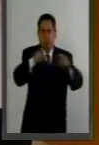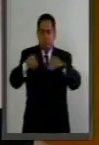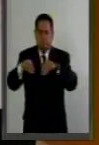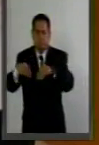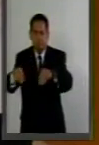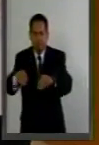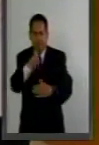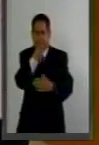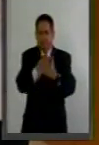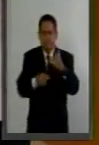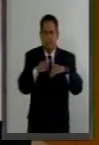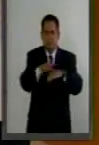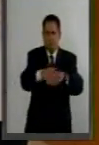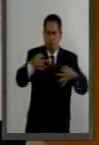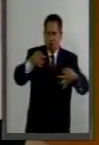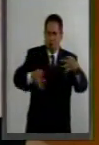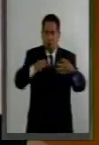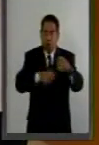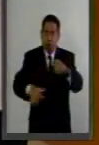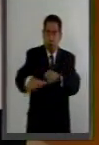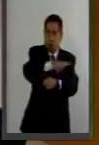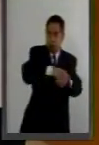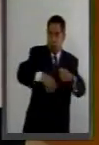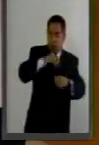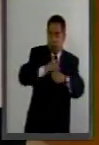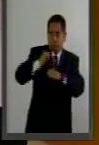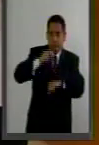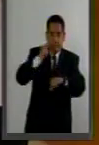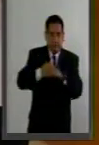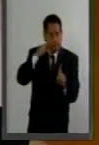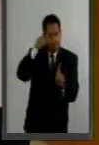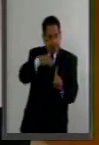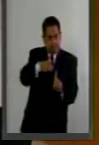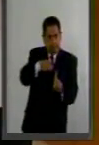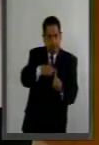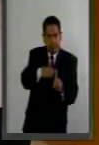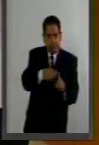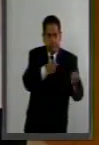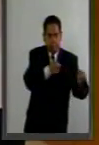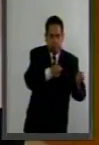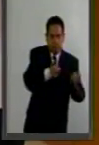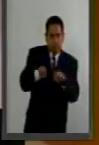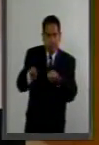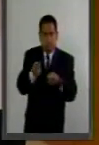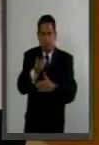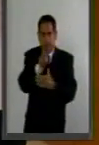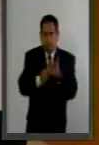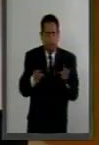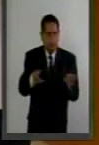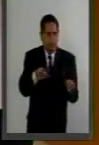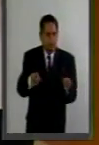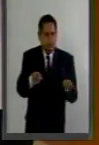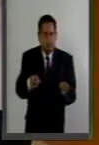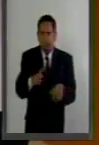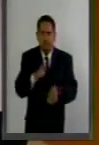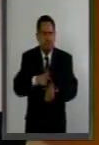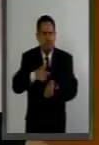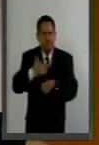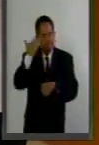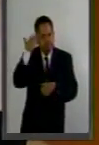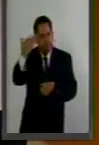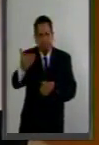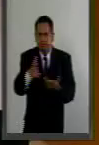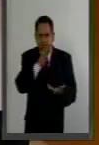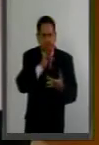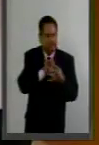operación del aparato que integra la justicia federal. Esta labor exige mucho tiempo, mismo que necesariamente lo